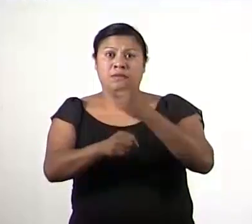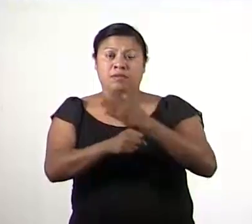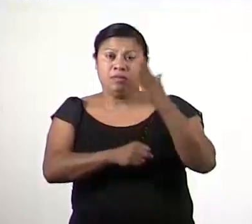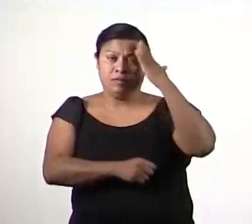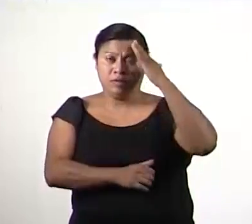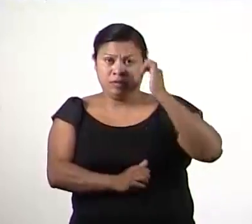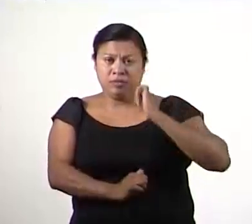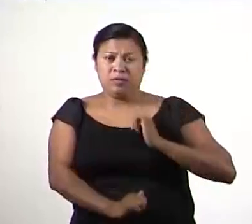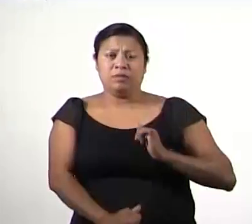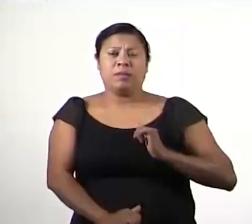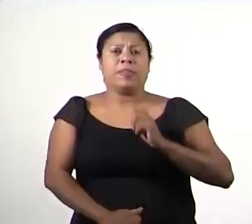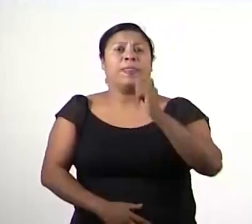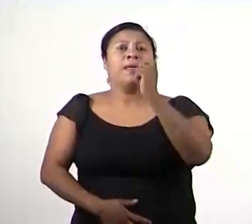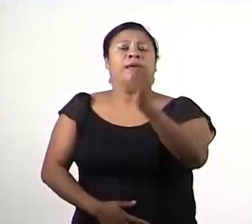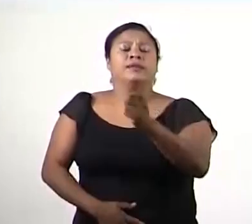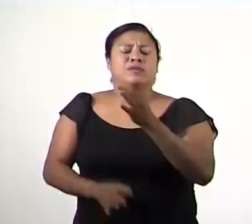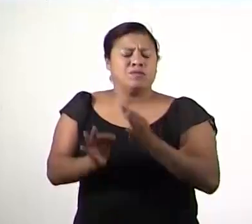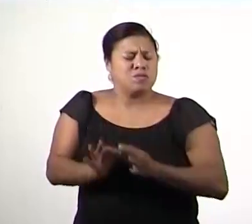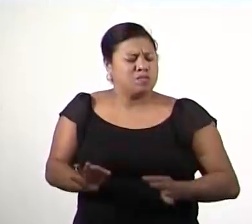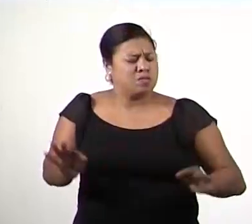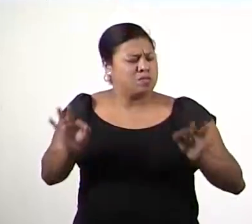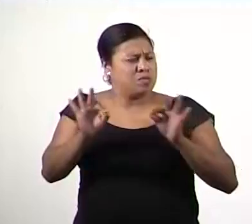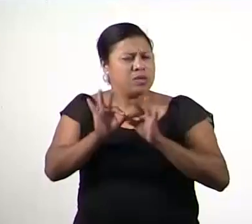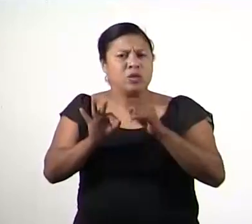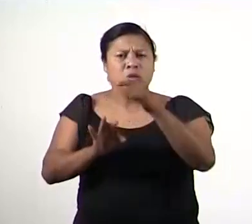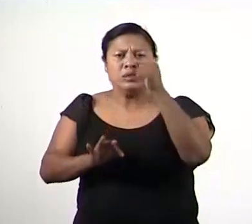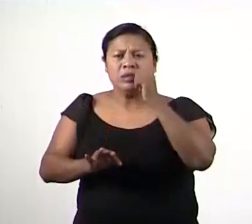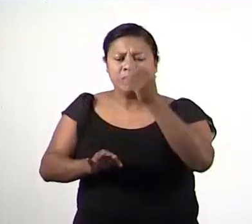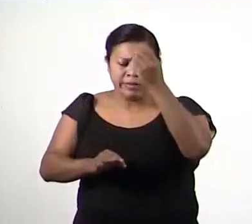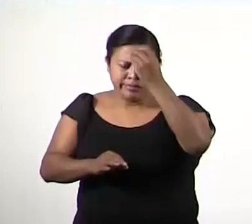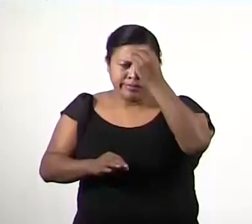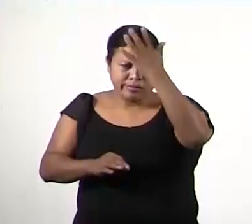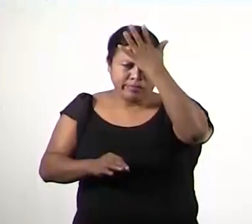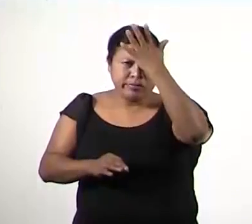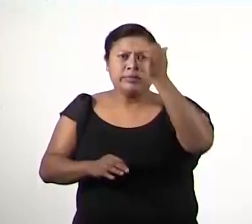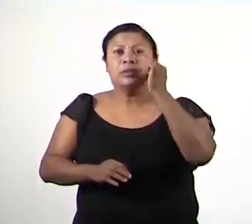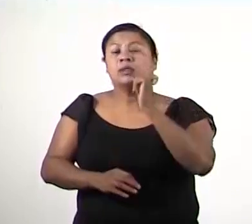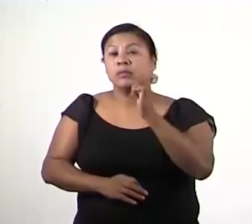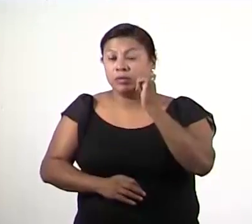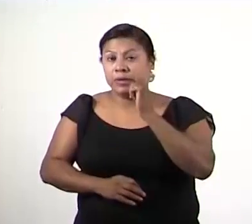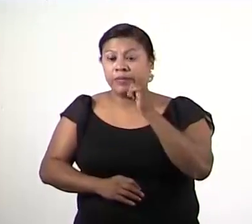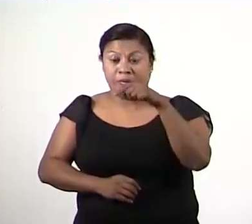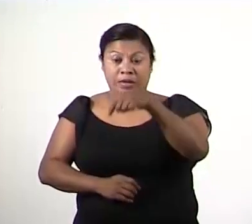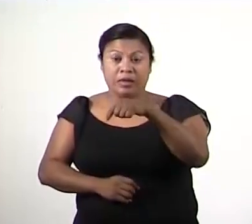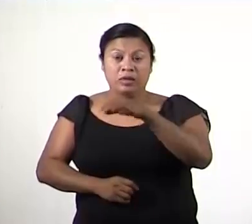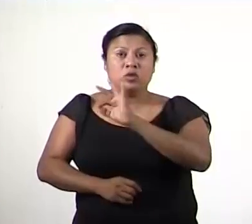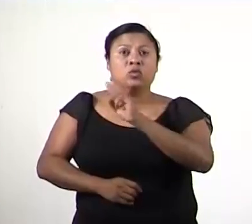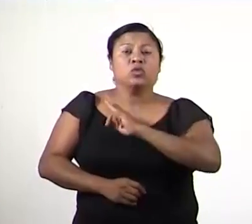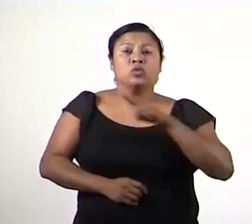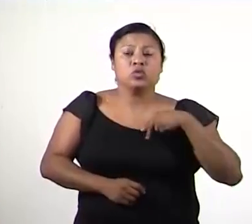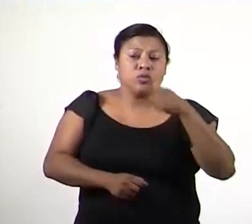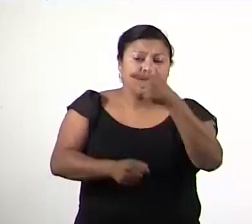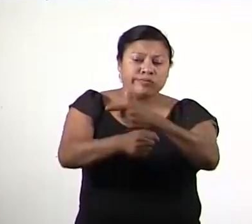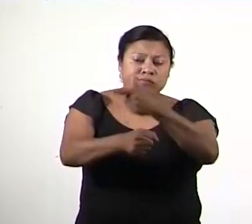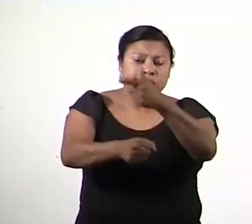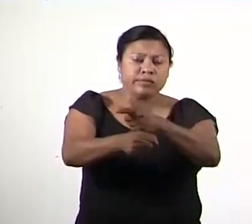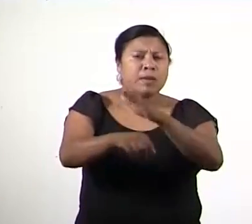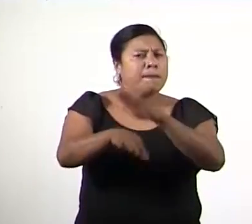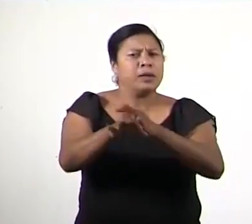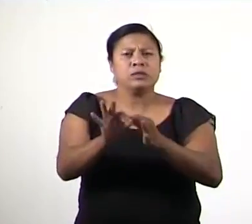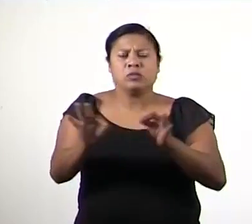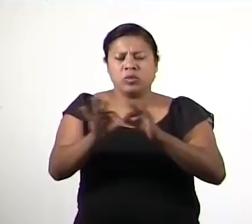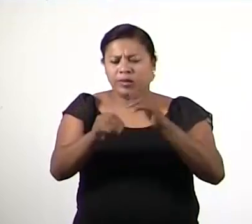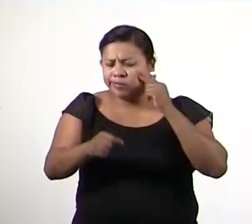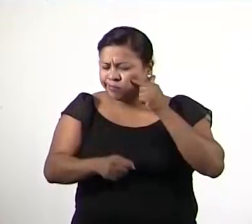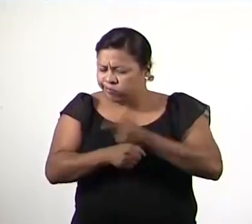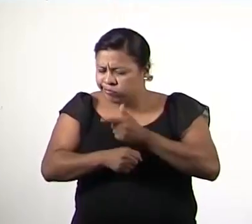es muy importante que tengas presente que vamos a encontrar lo más importante del